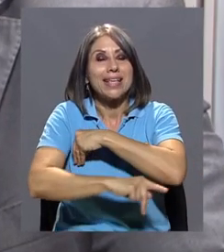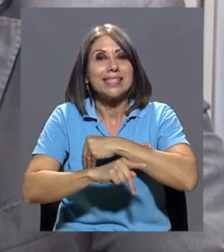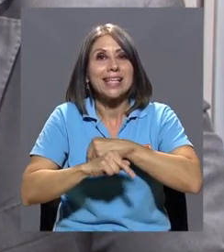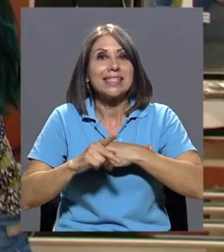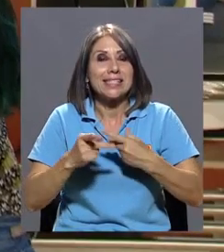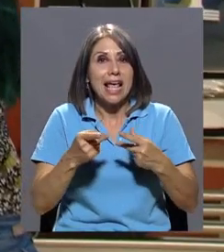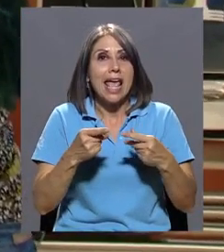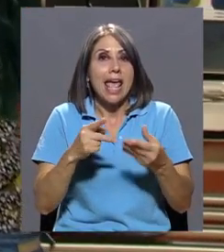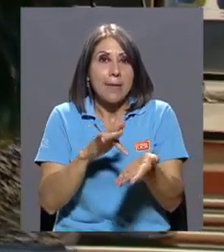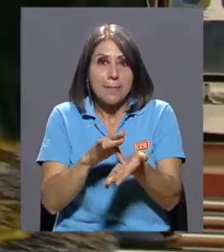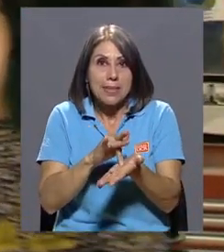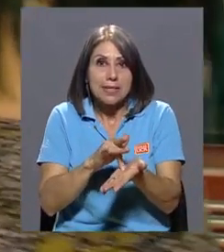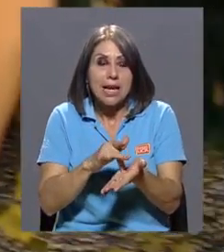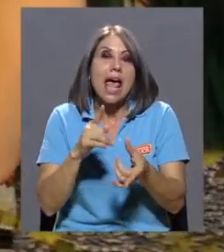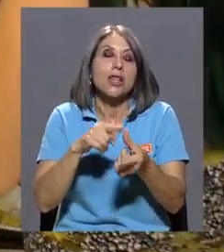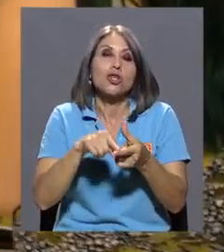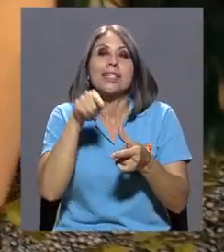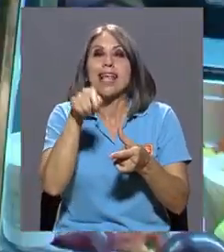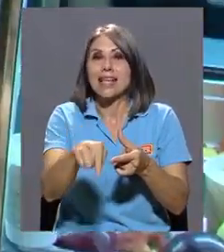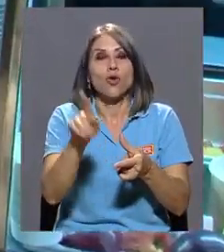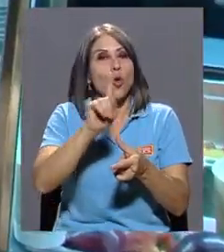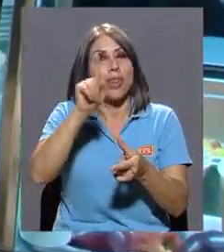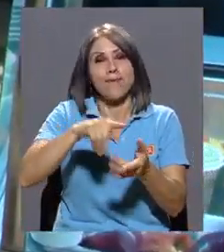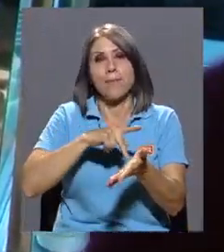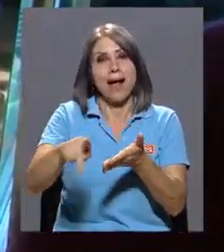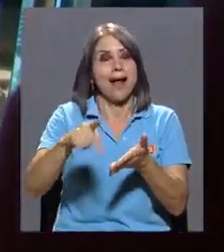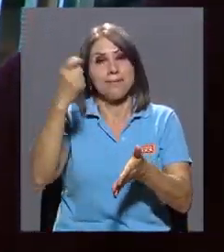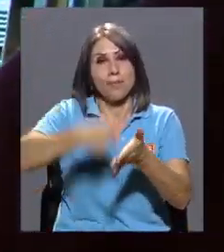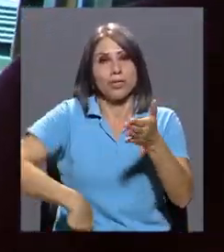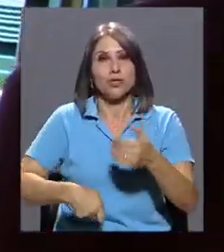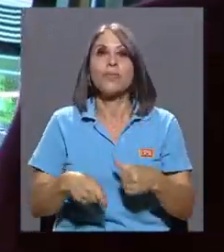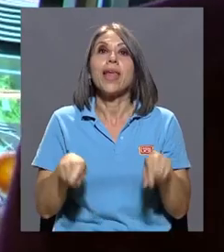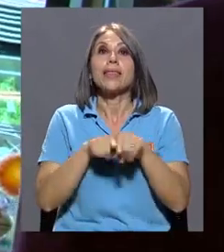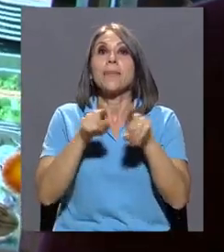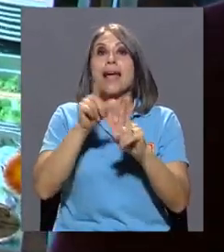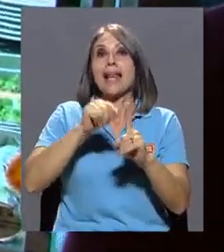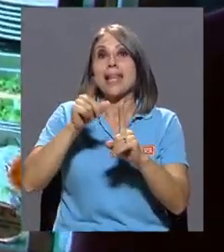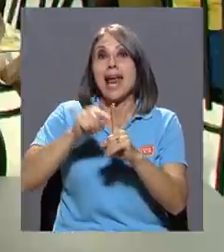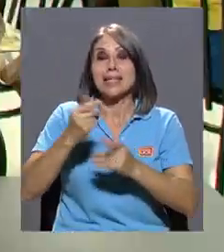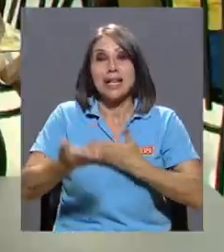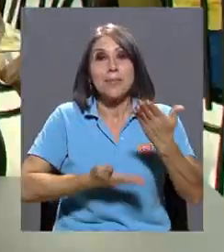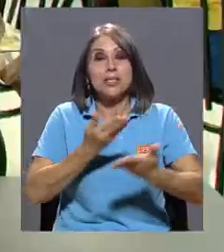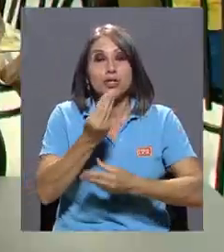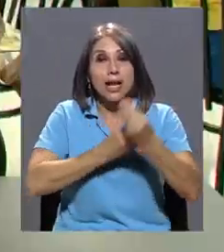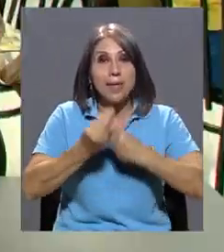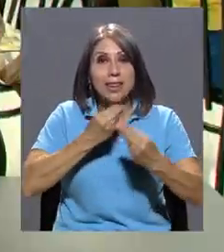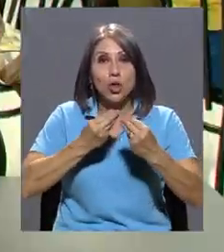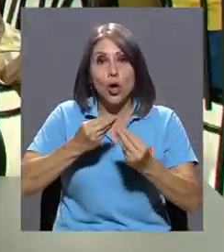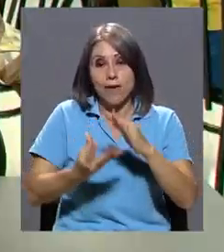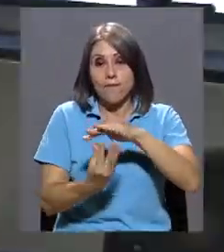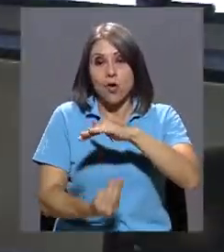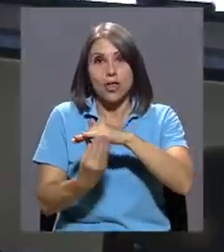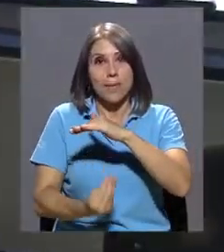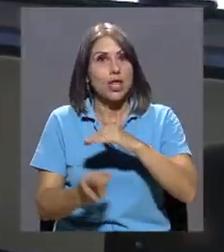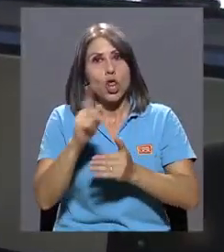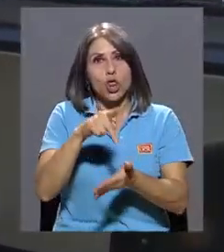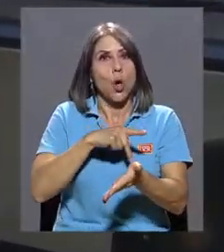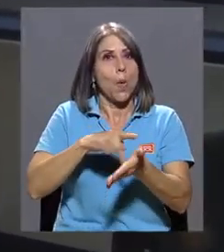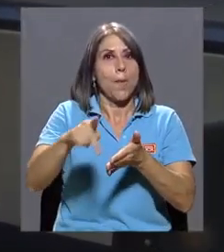del pago de impuestos de ventas el arrendamiento para la prestación de servicios de alimentación y fotocopiado está exento del impuesto